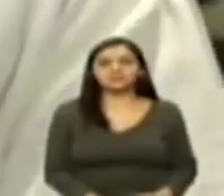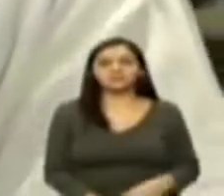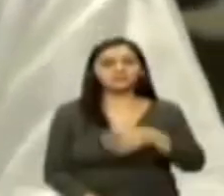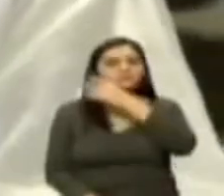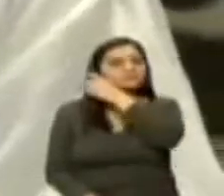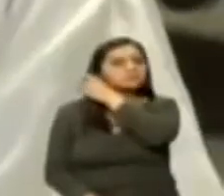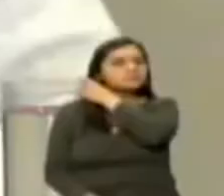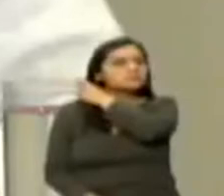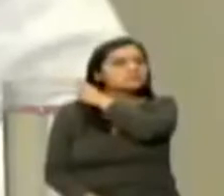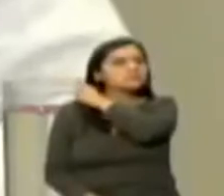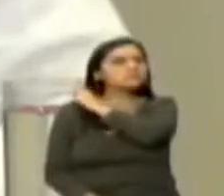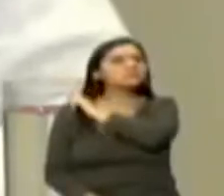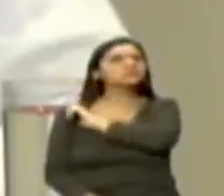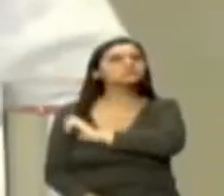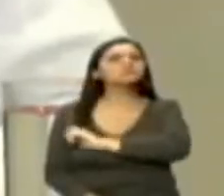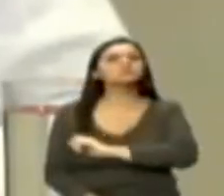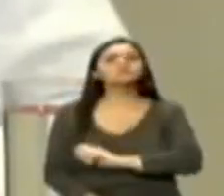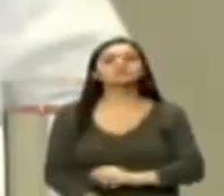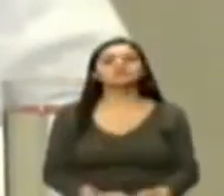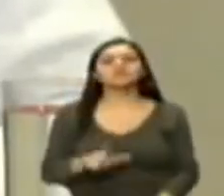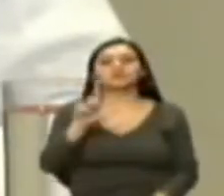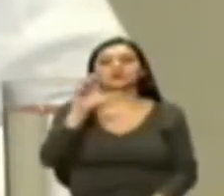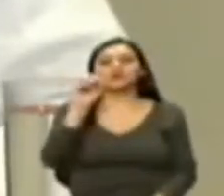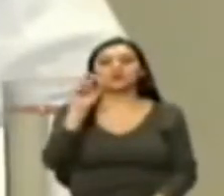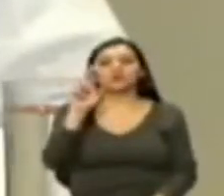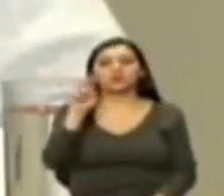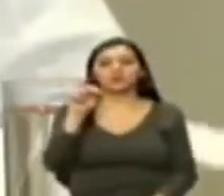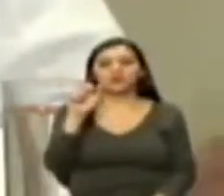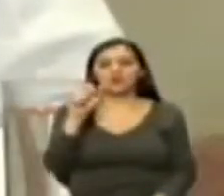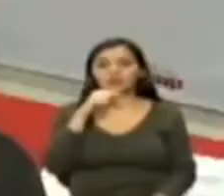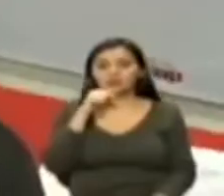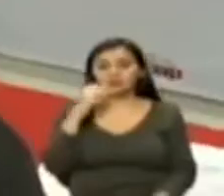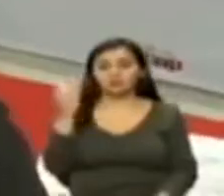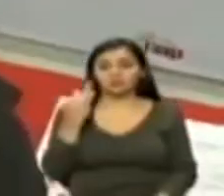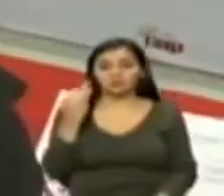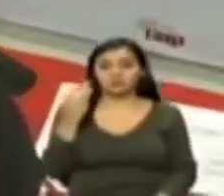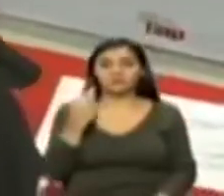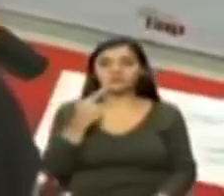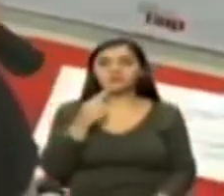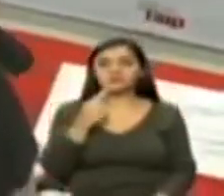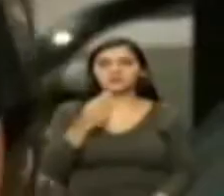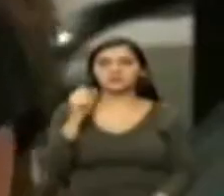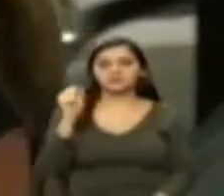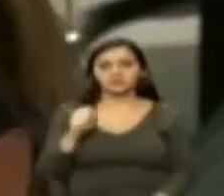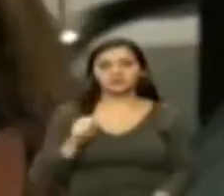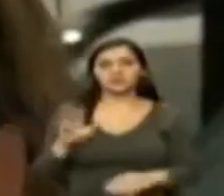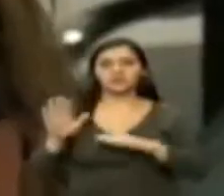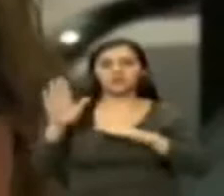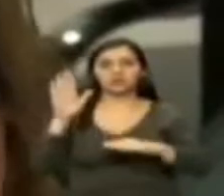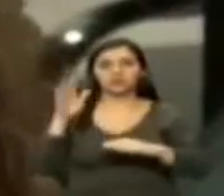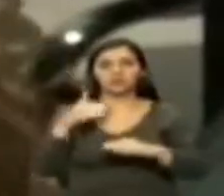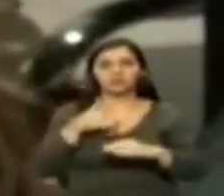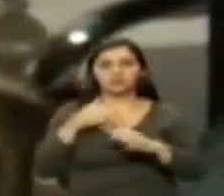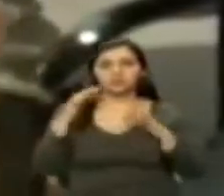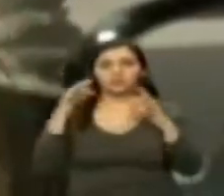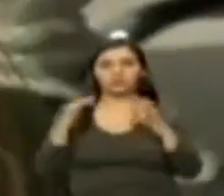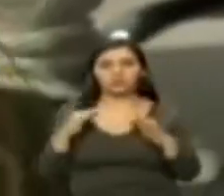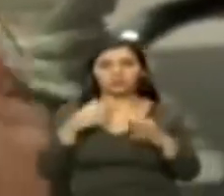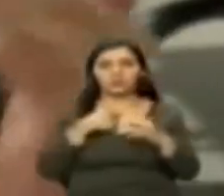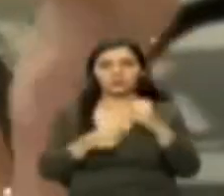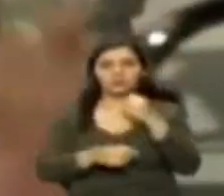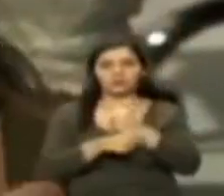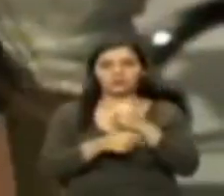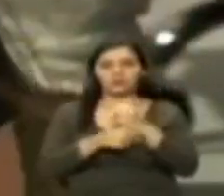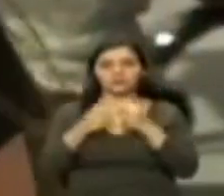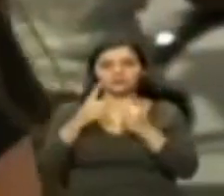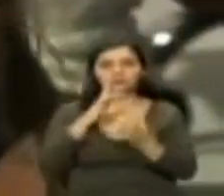si quieres agregar algo en cuanto al Spoch. Sí, señor presidente, efectivamente es un compromiso que lo vamos a cumplir. Yo quisiera